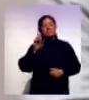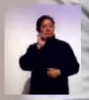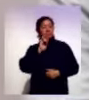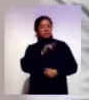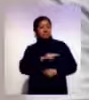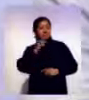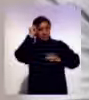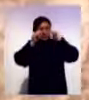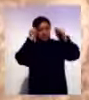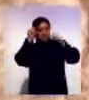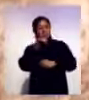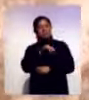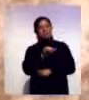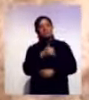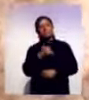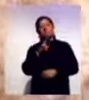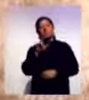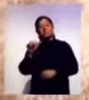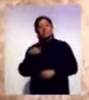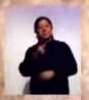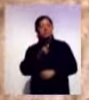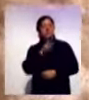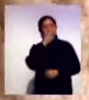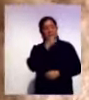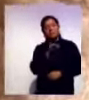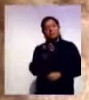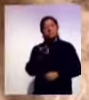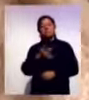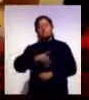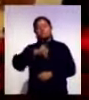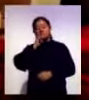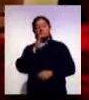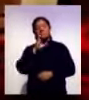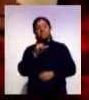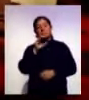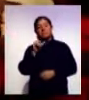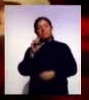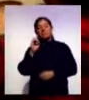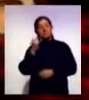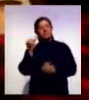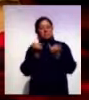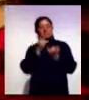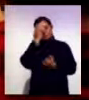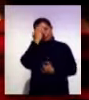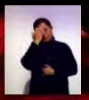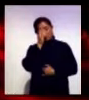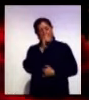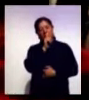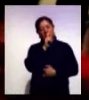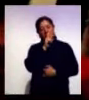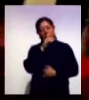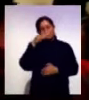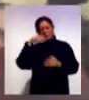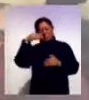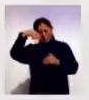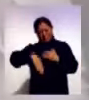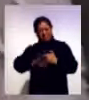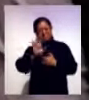Estado, Mayra Vázquez, resaltó que la bebida del cacao, también conocida como agua de barranca, es muy tradicional en